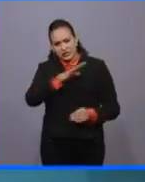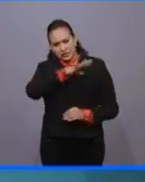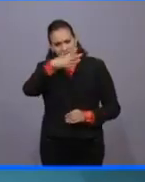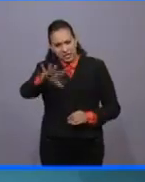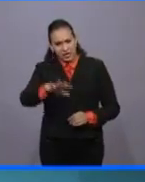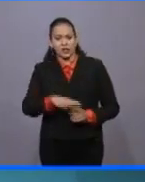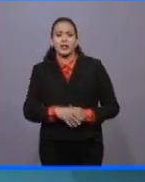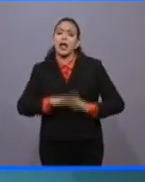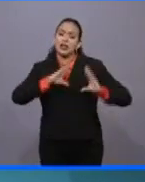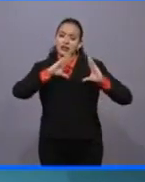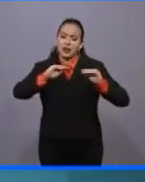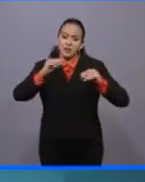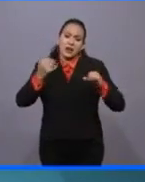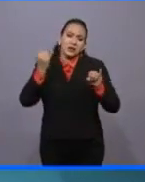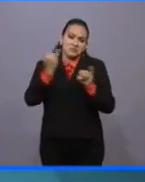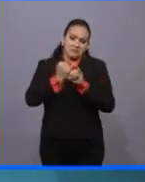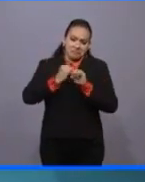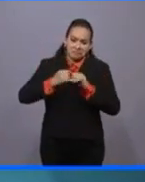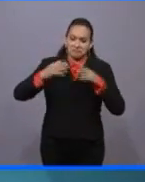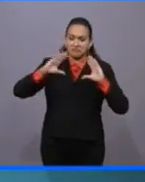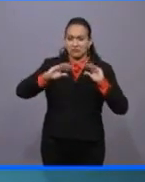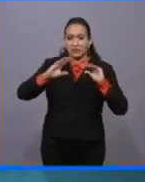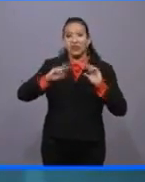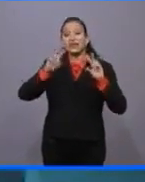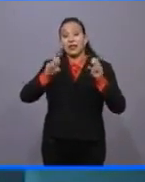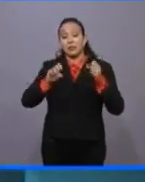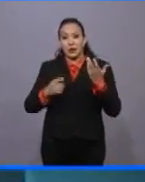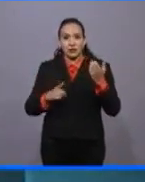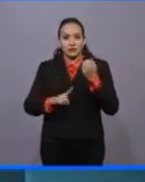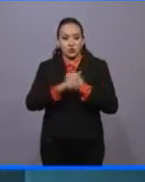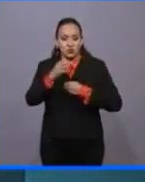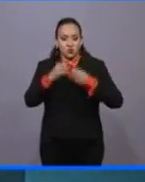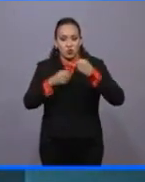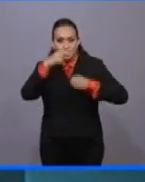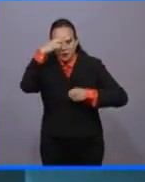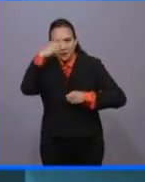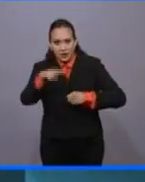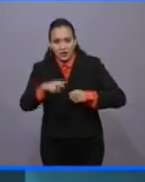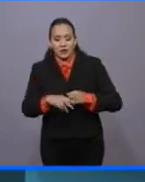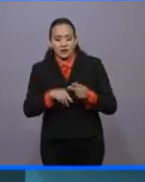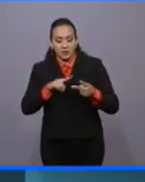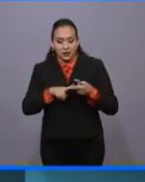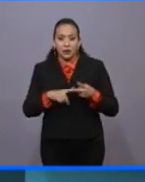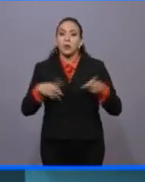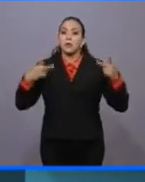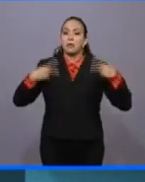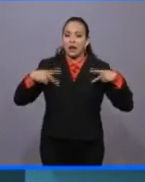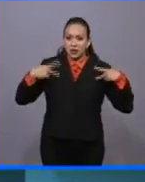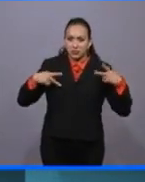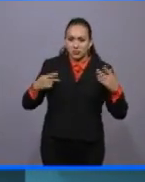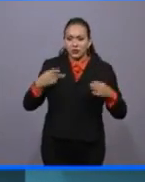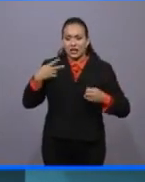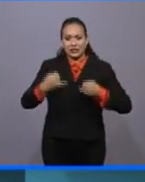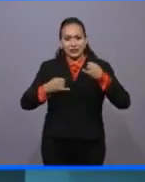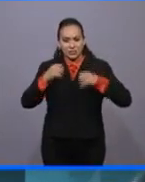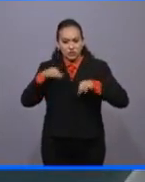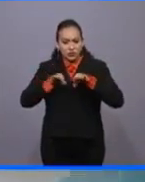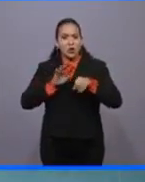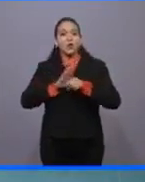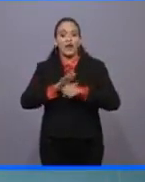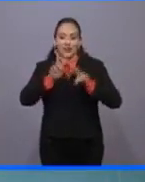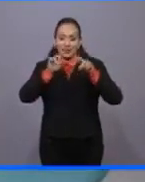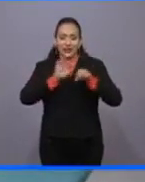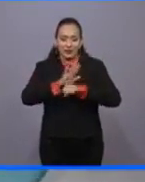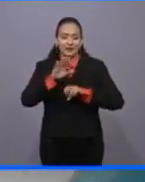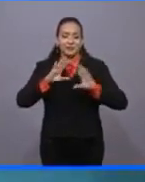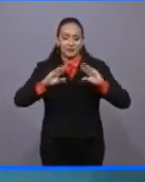con capacitaciones virtuales sobre los retos de la justicia alternativa en México, el rol de las personas facilitadoras, entre otros